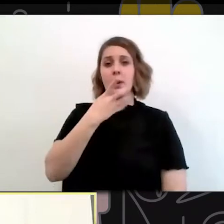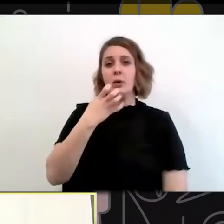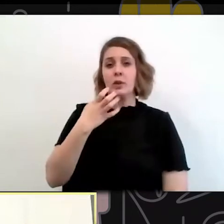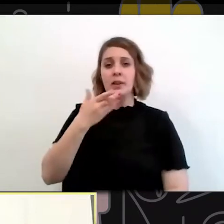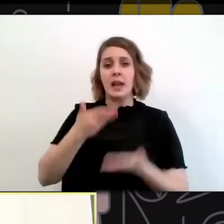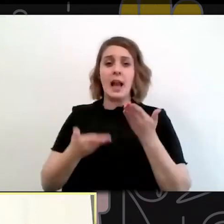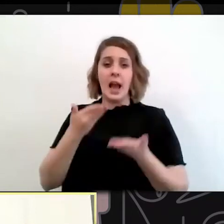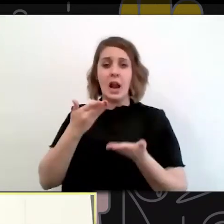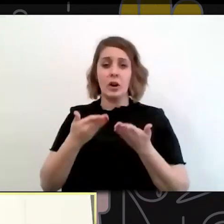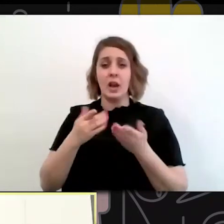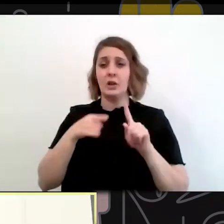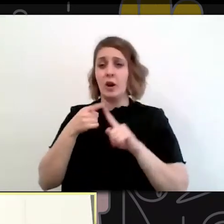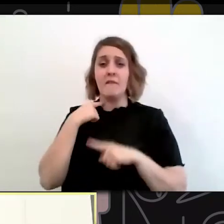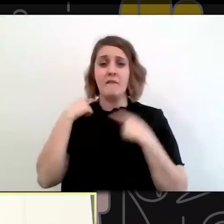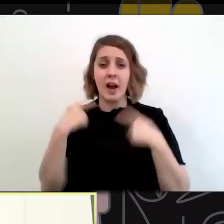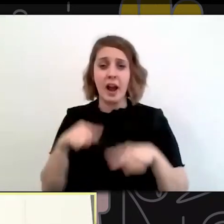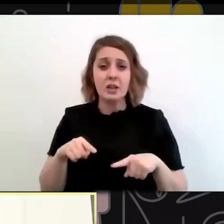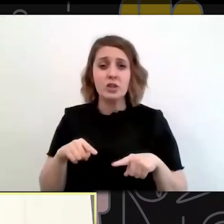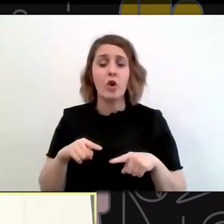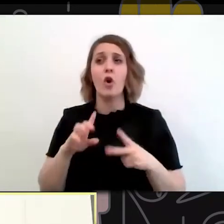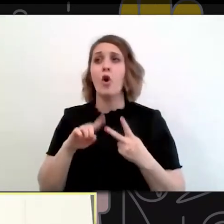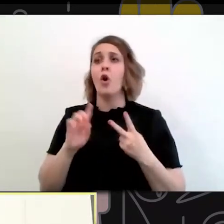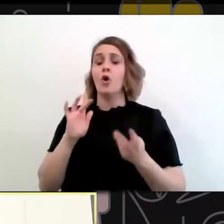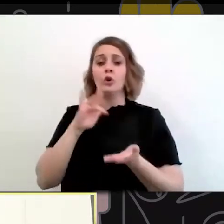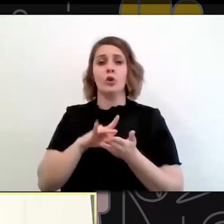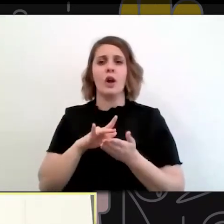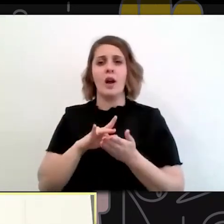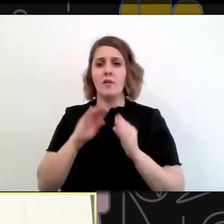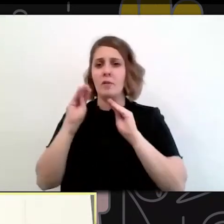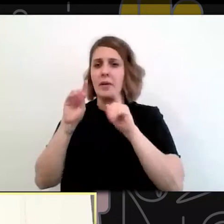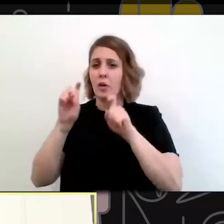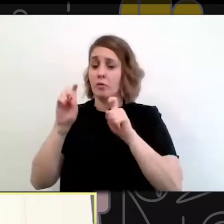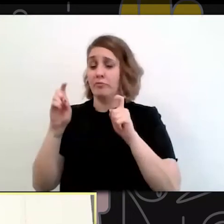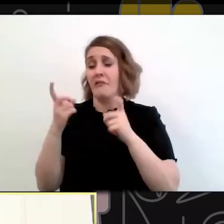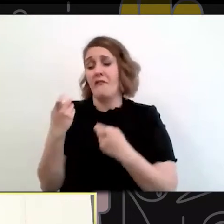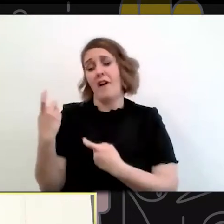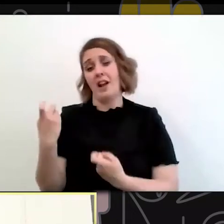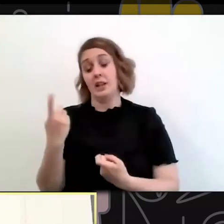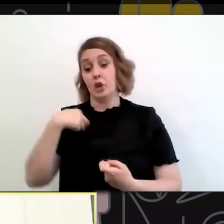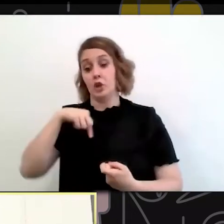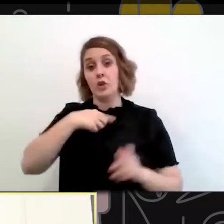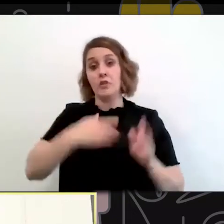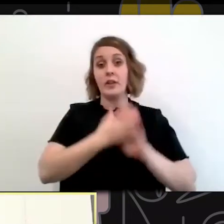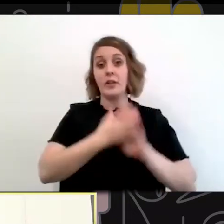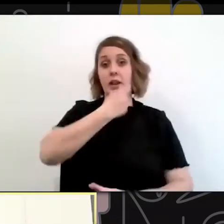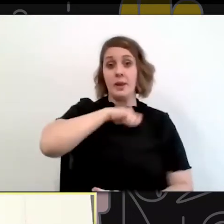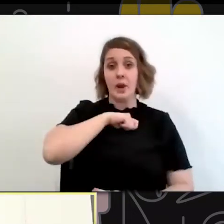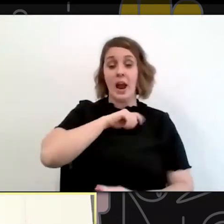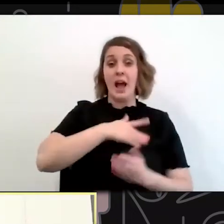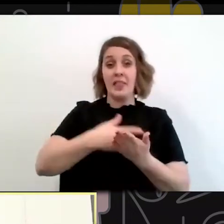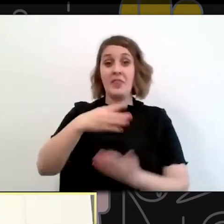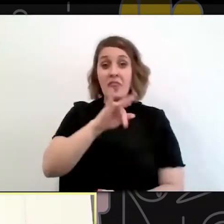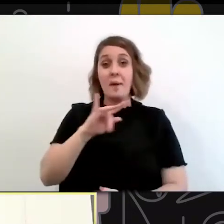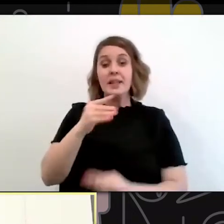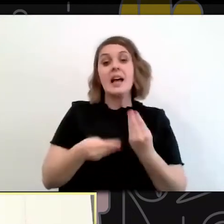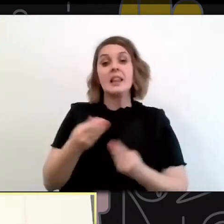lleva al fracaso. Falta mucha formación, mucha educación. Entonces, nosotros desde la Federación Española de Diabetes lo que apostamos es